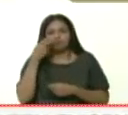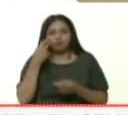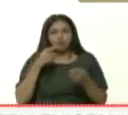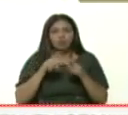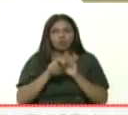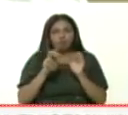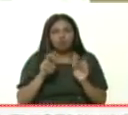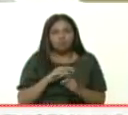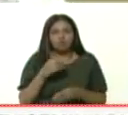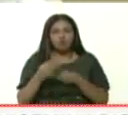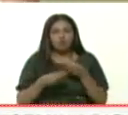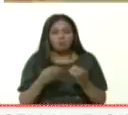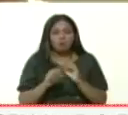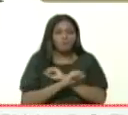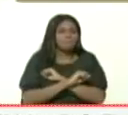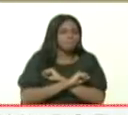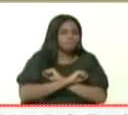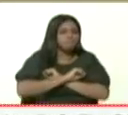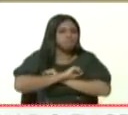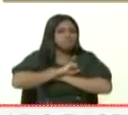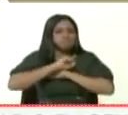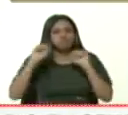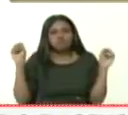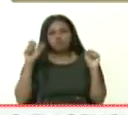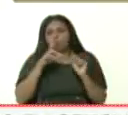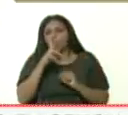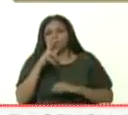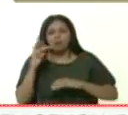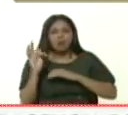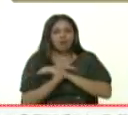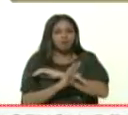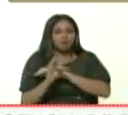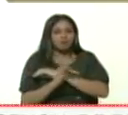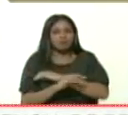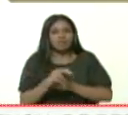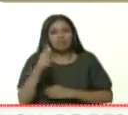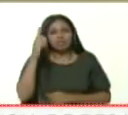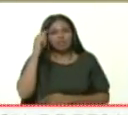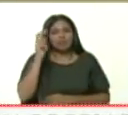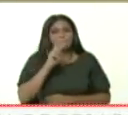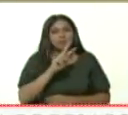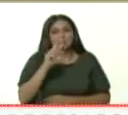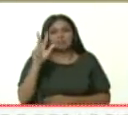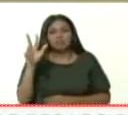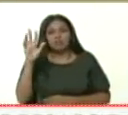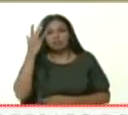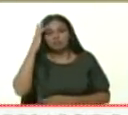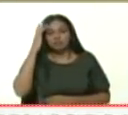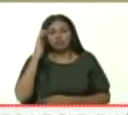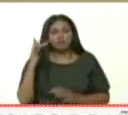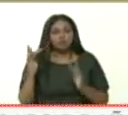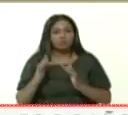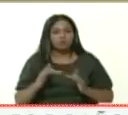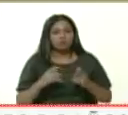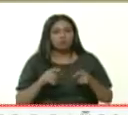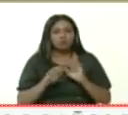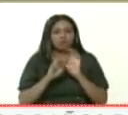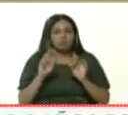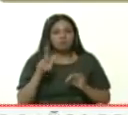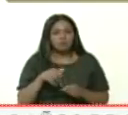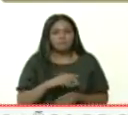y cómo esto estalla en mil pedazos ahí en la frontera el día 23 de febrero, y la relación criminal,